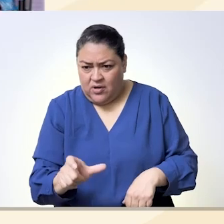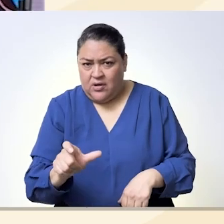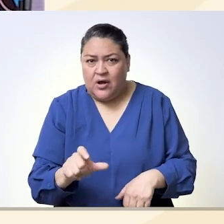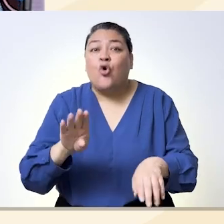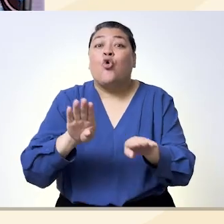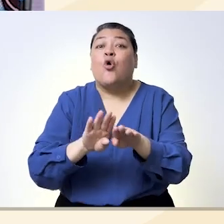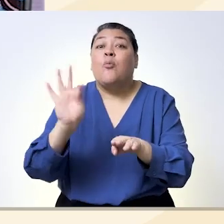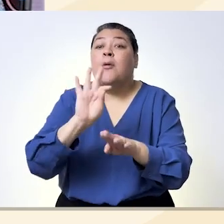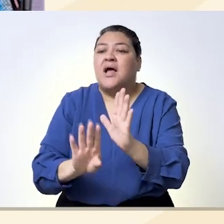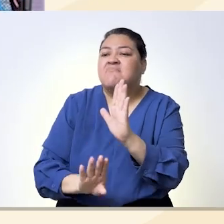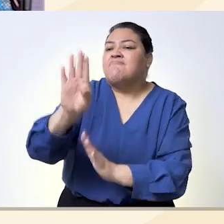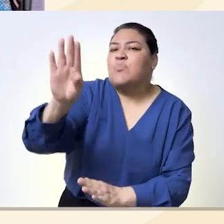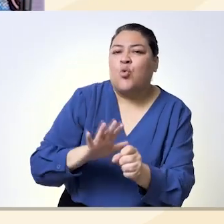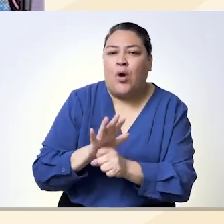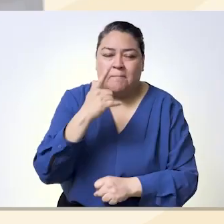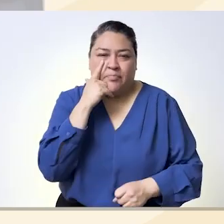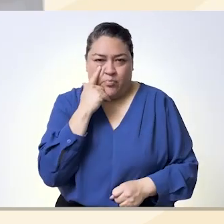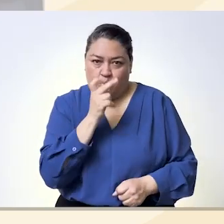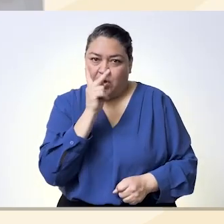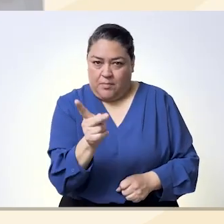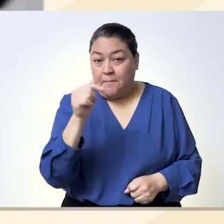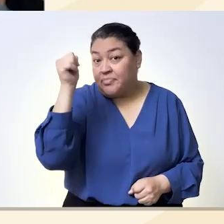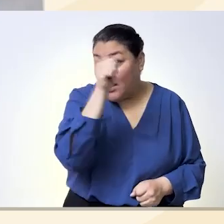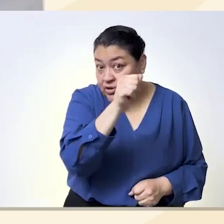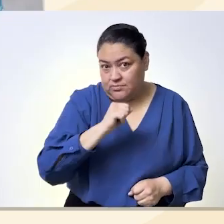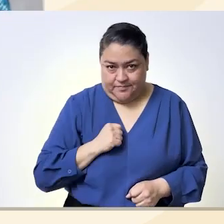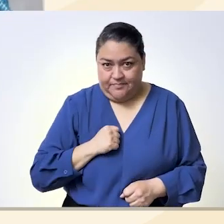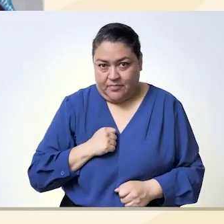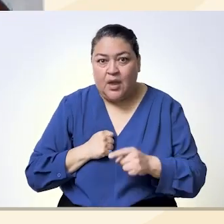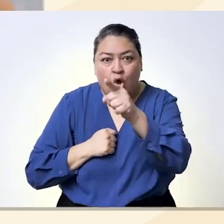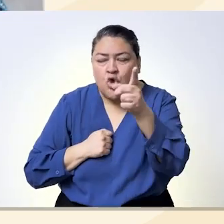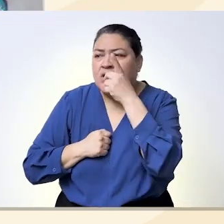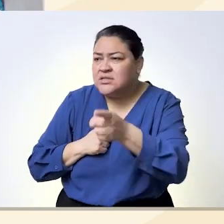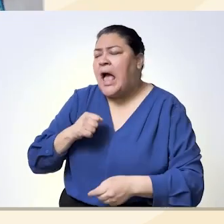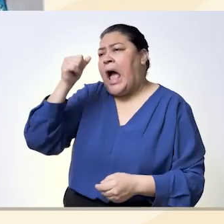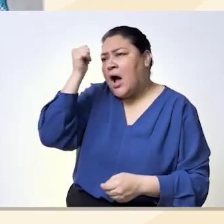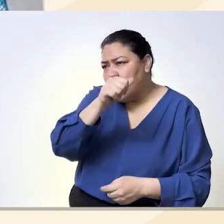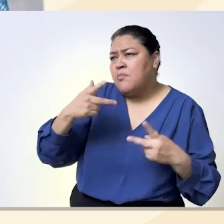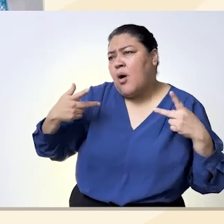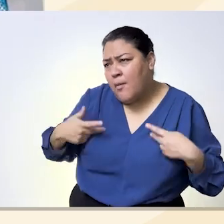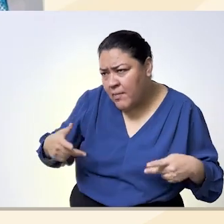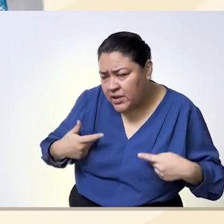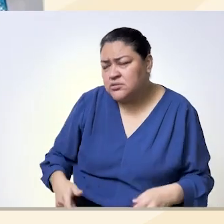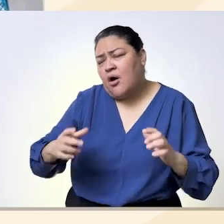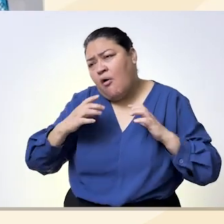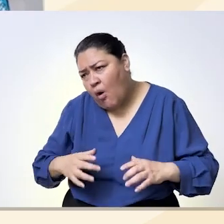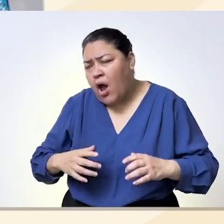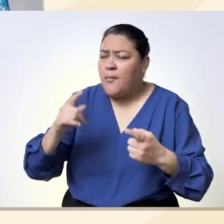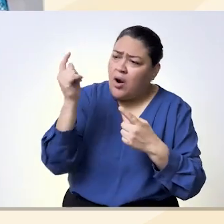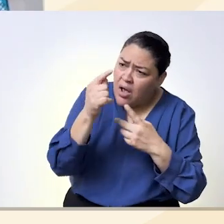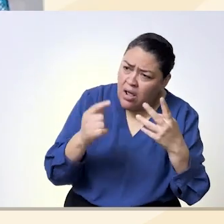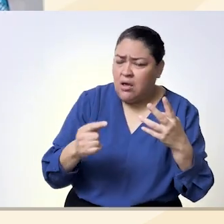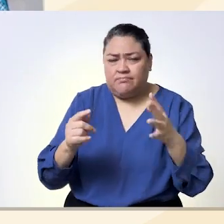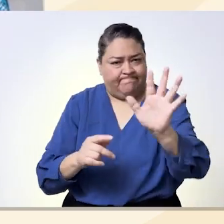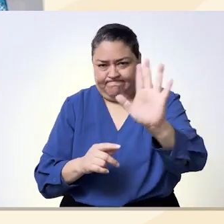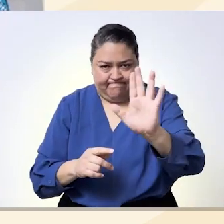en términos de revolución y de potencialidad. Por ejemplo, voy a decir autismo y en lugar de decir el autismo es una condición que